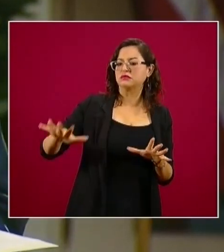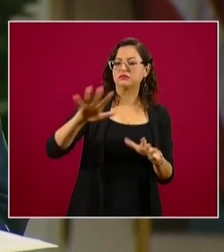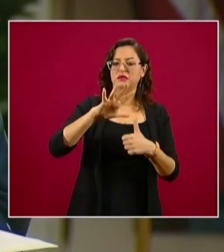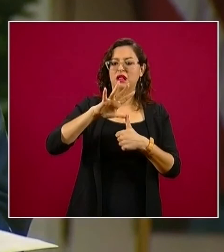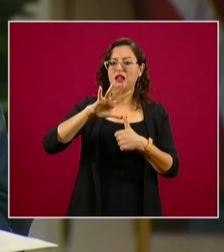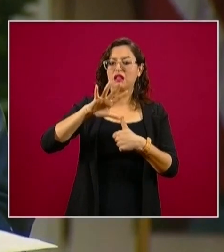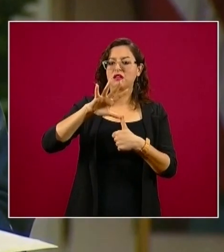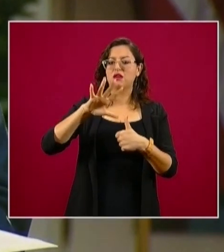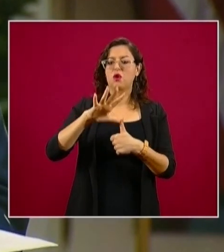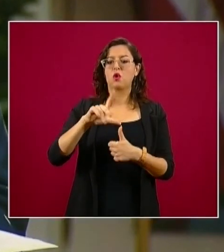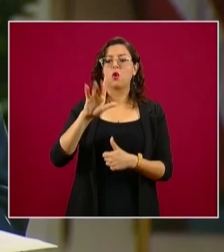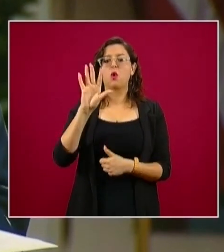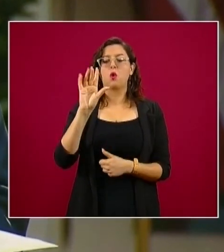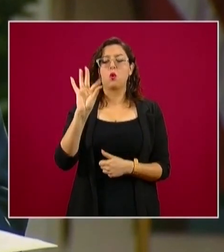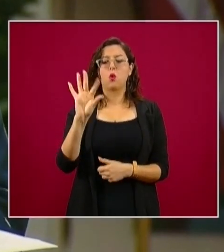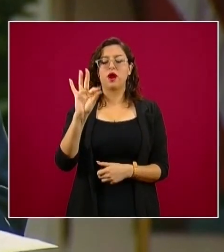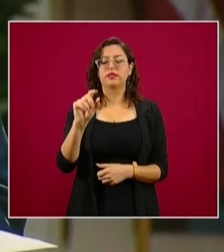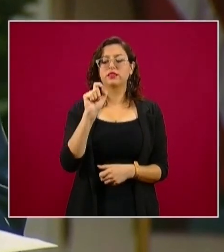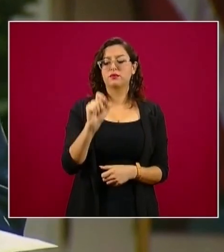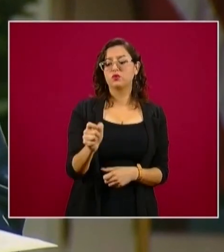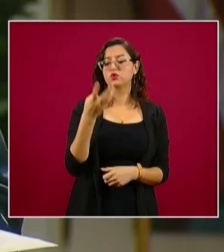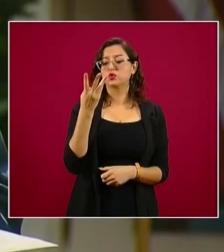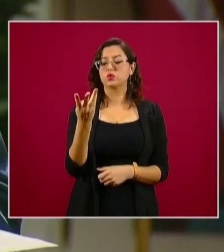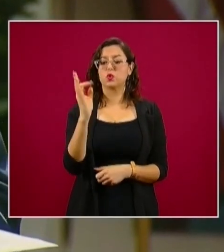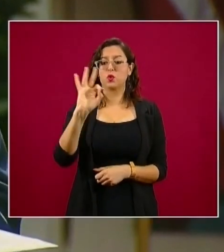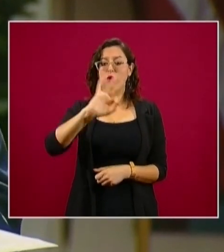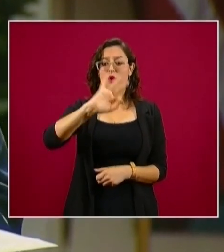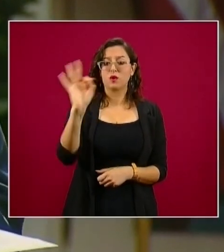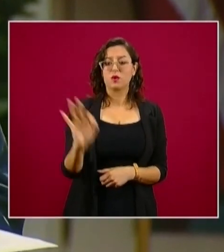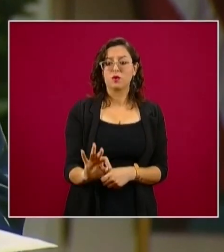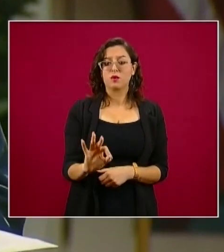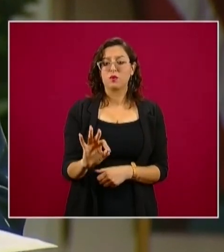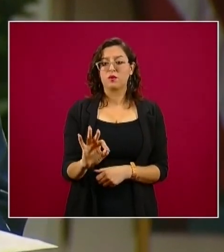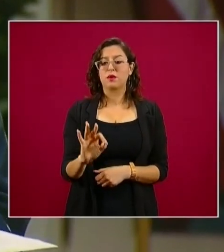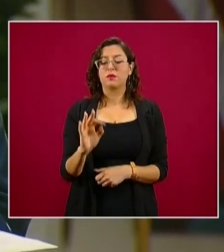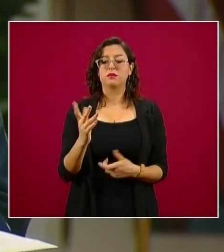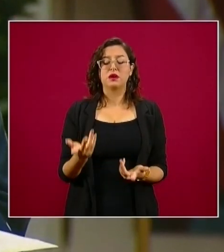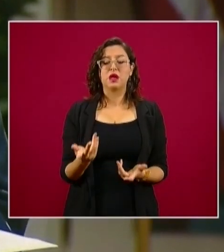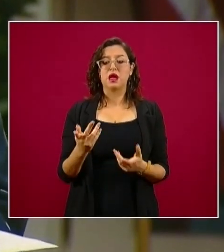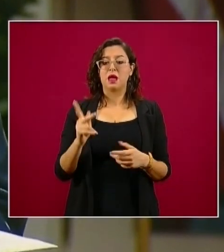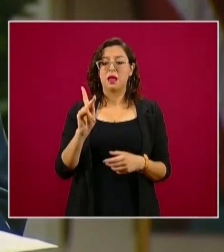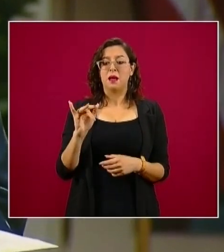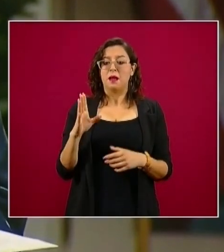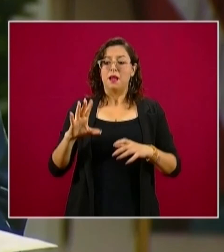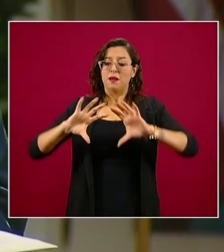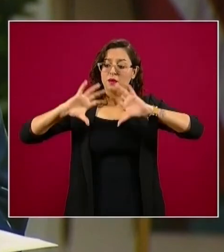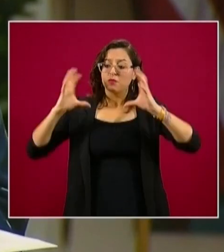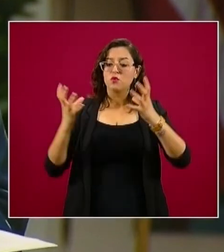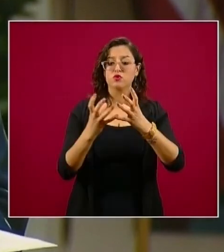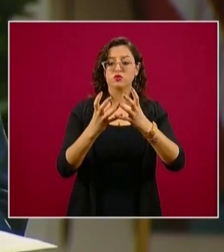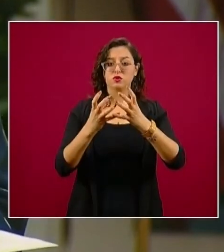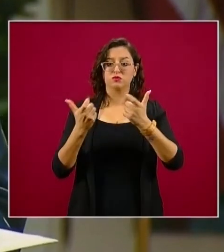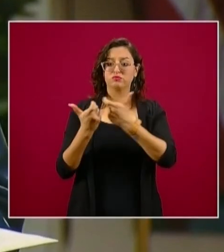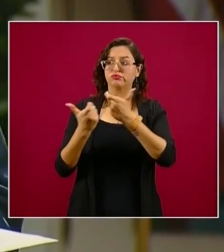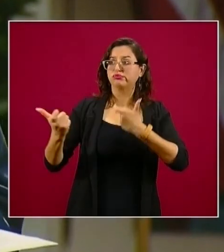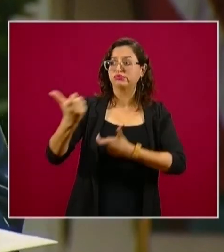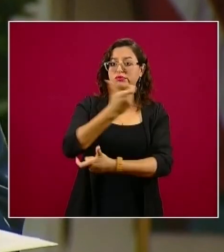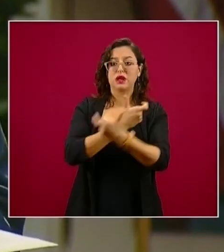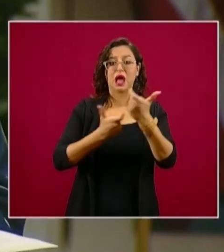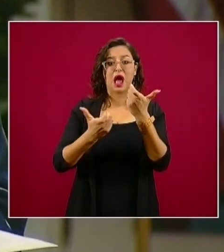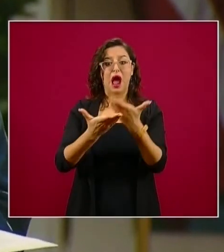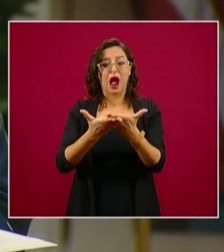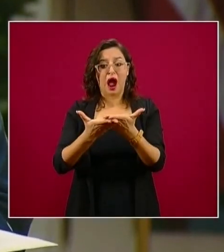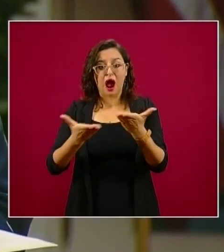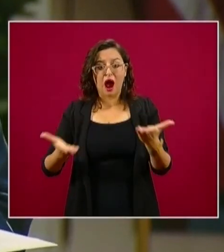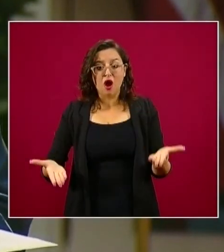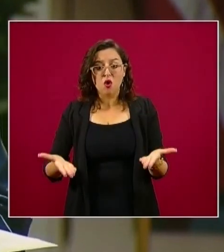ciento del producto mundial y ahora esta participación en la economía